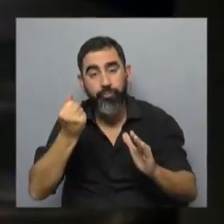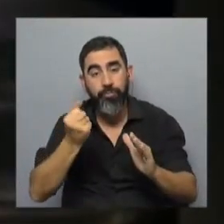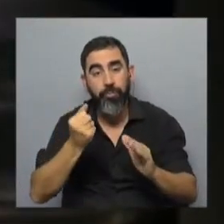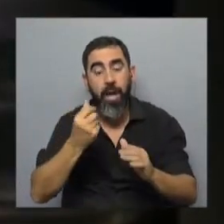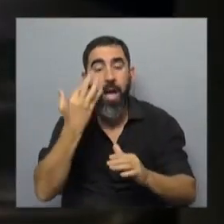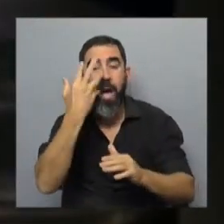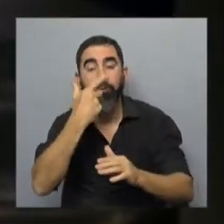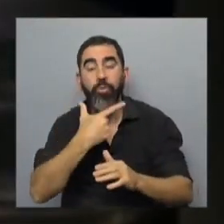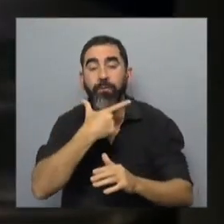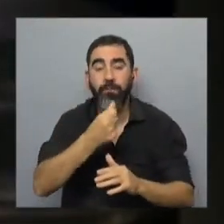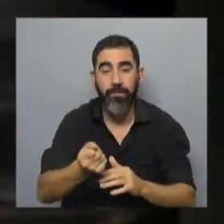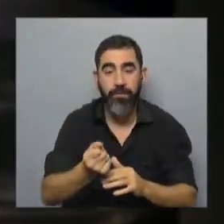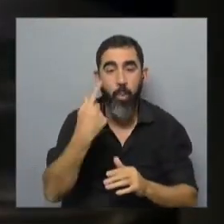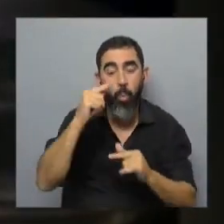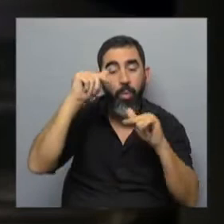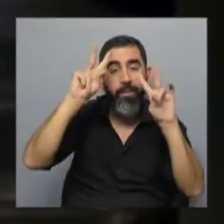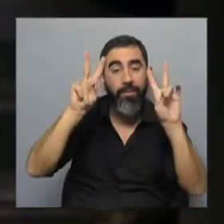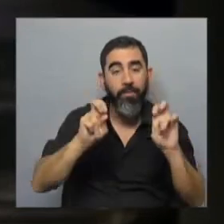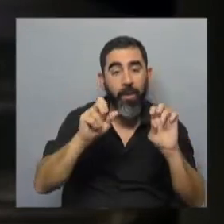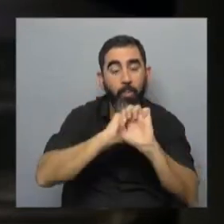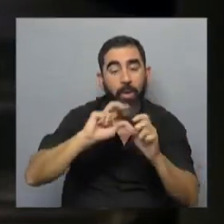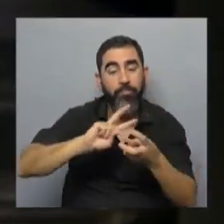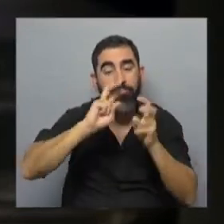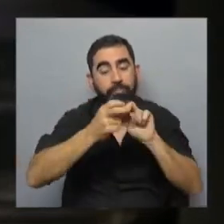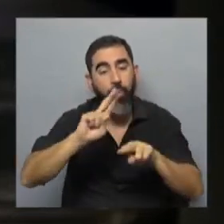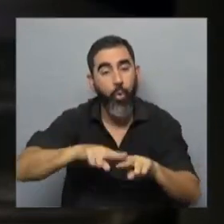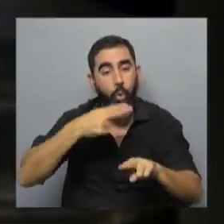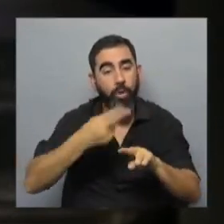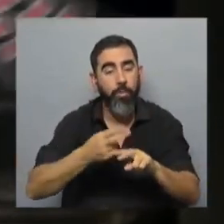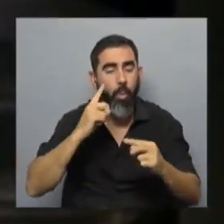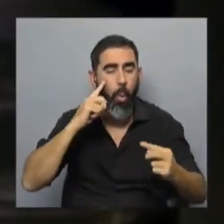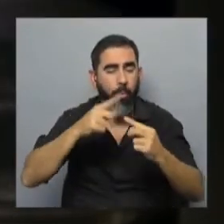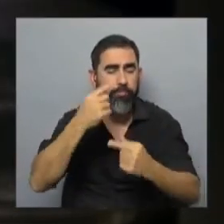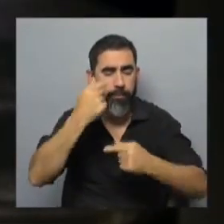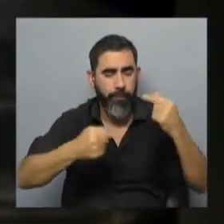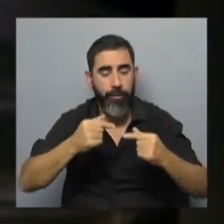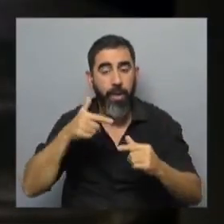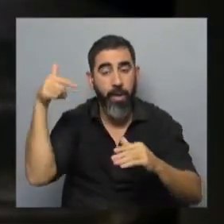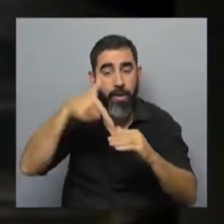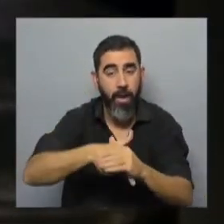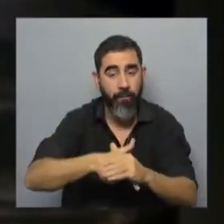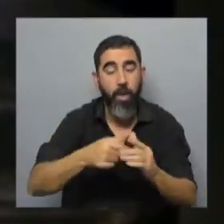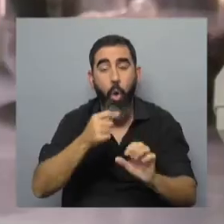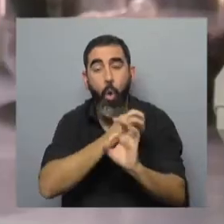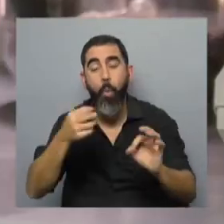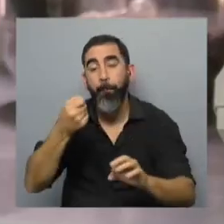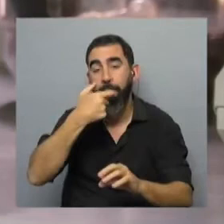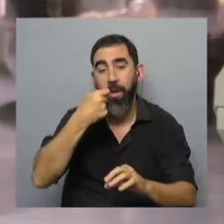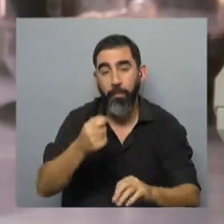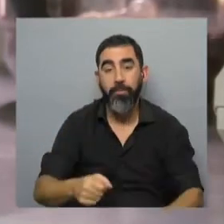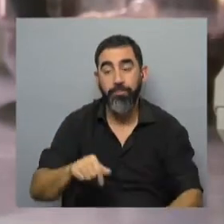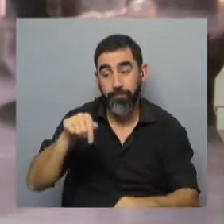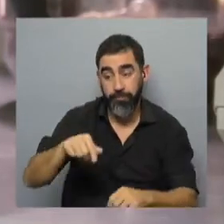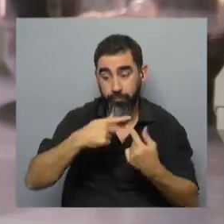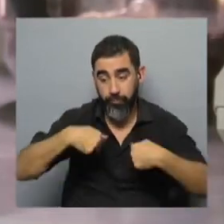azúcares simples, uno de los compuestos que se pueden reutilizar para muchos fines, desde combustibles hasta medicamentos. En nuestro